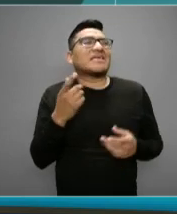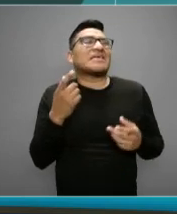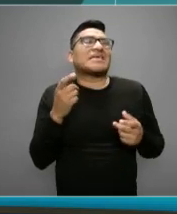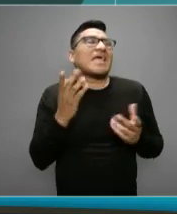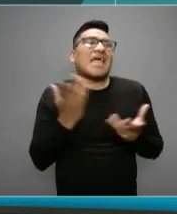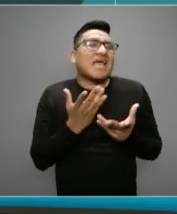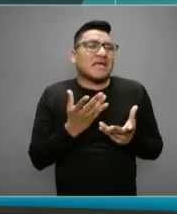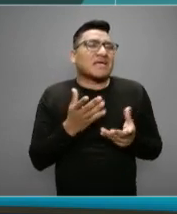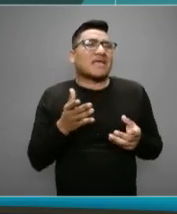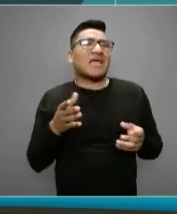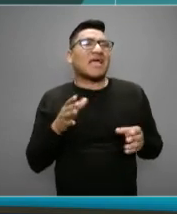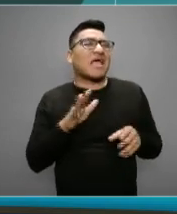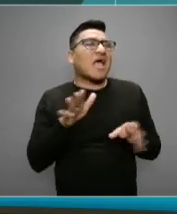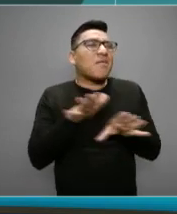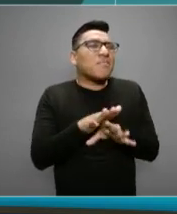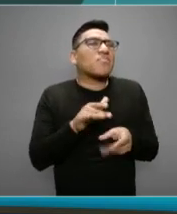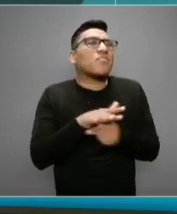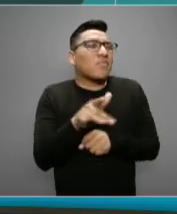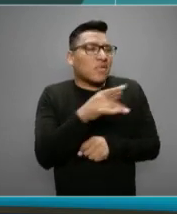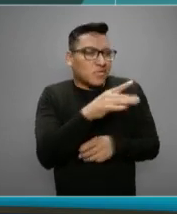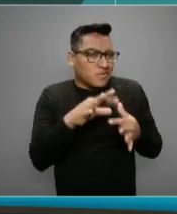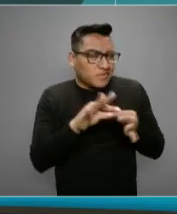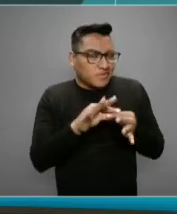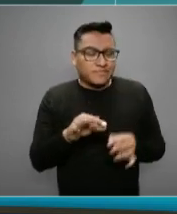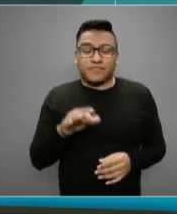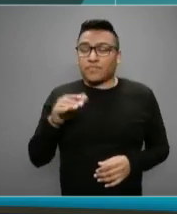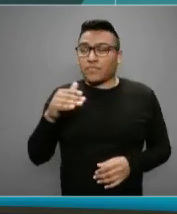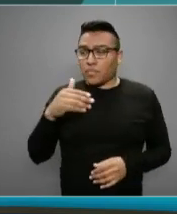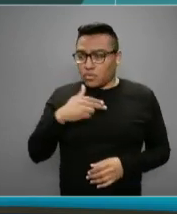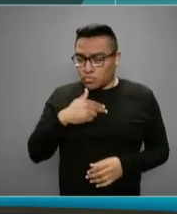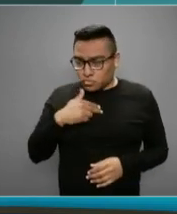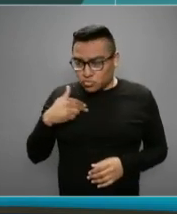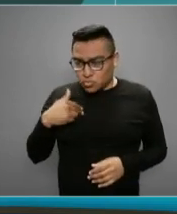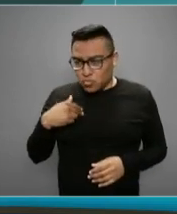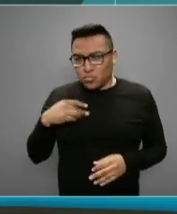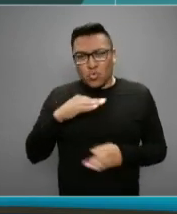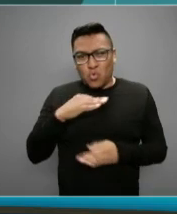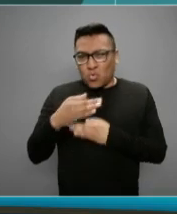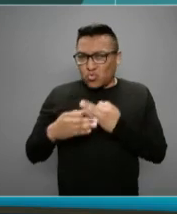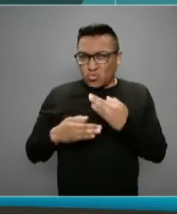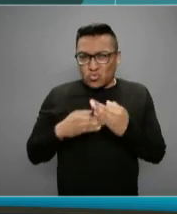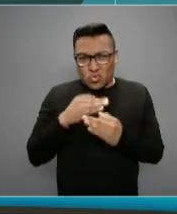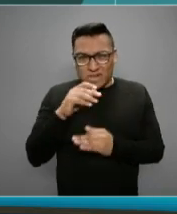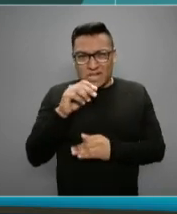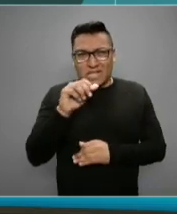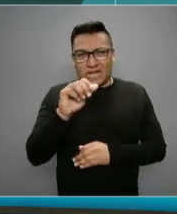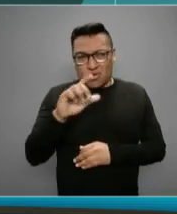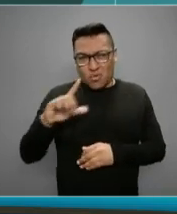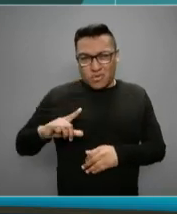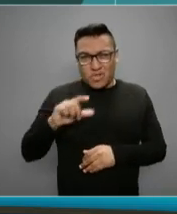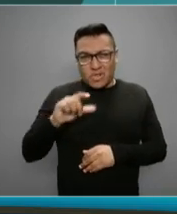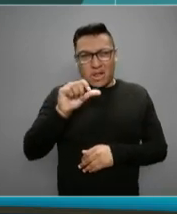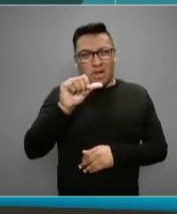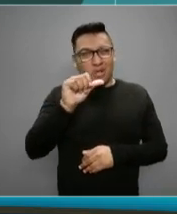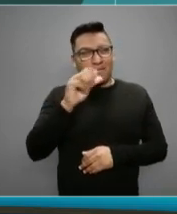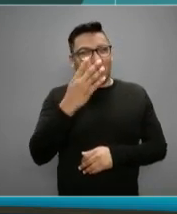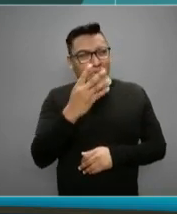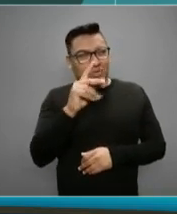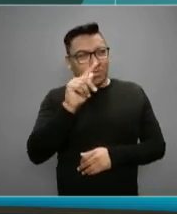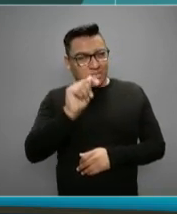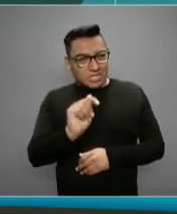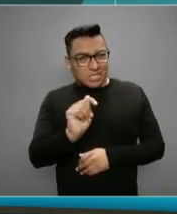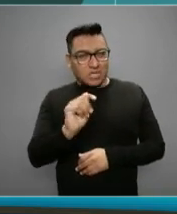política del instituto hoy. Bueno, yo diría que hemos aplicado los principios que rigen la transformación, que es por el